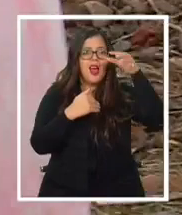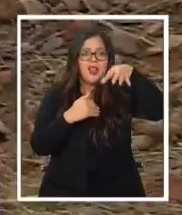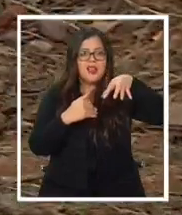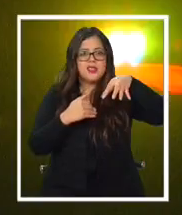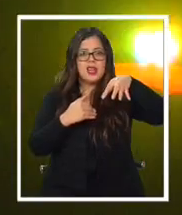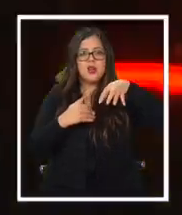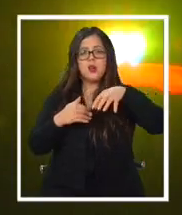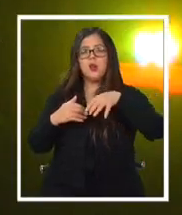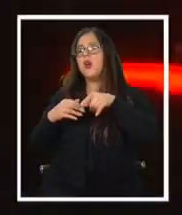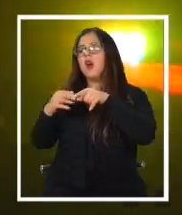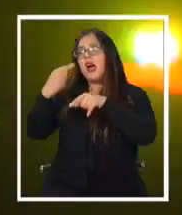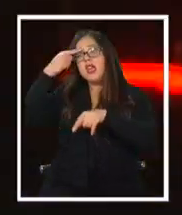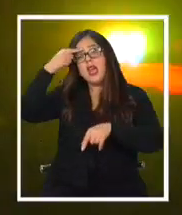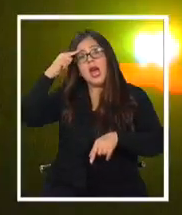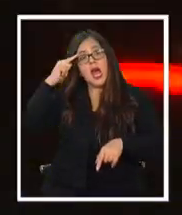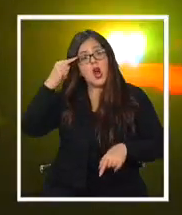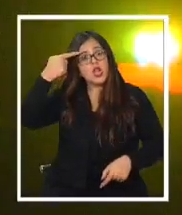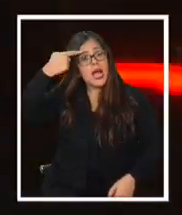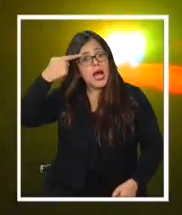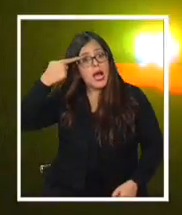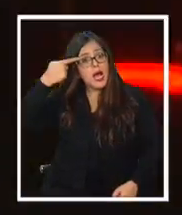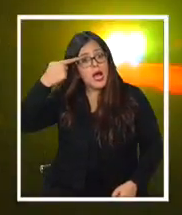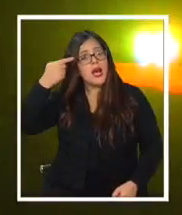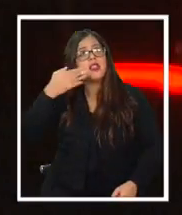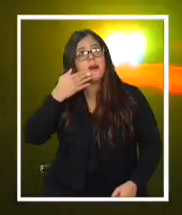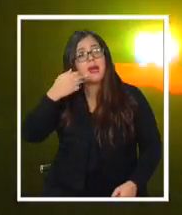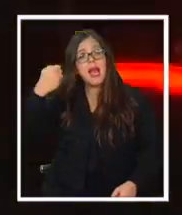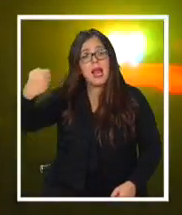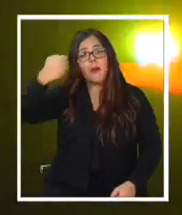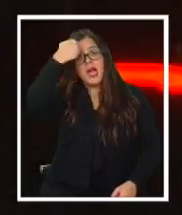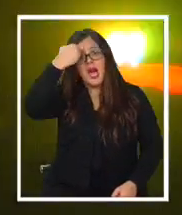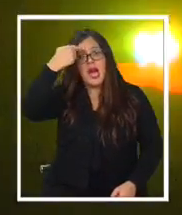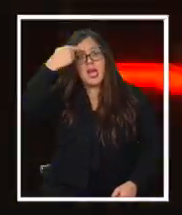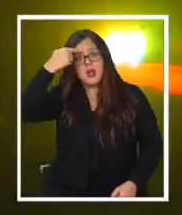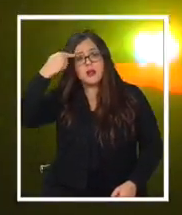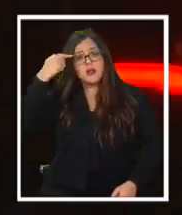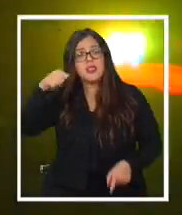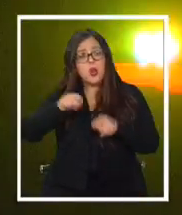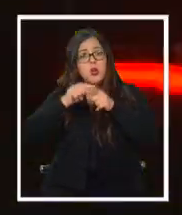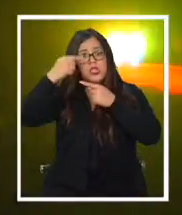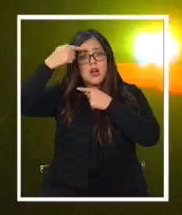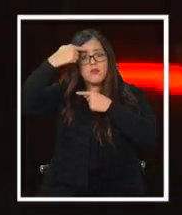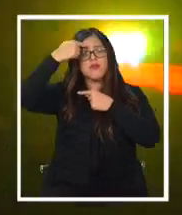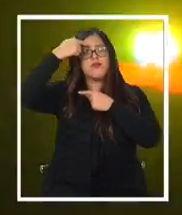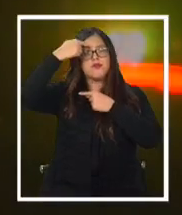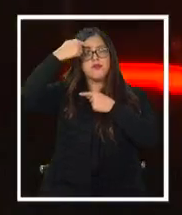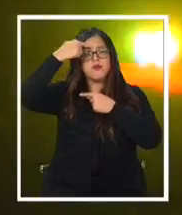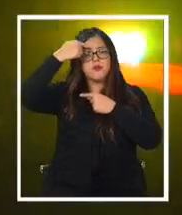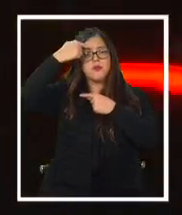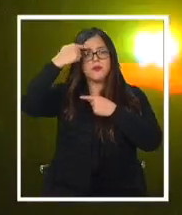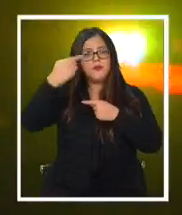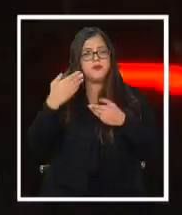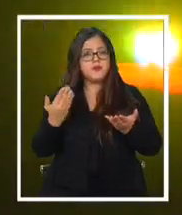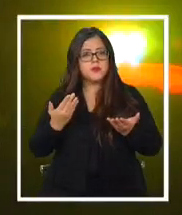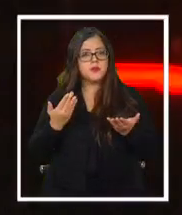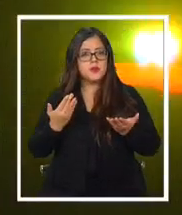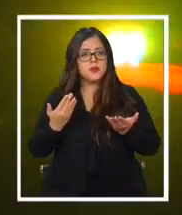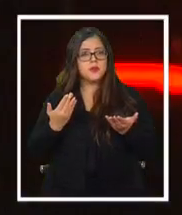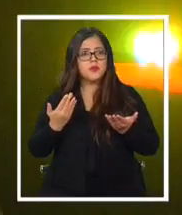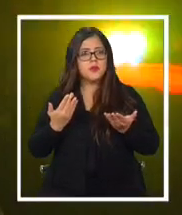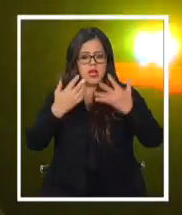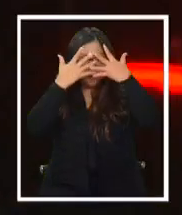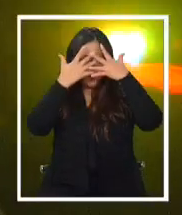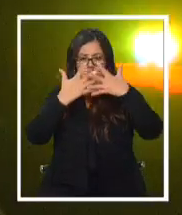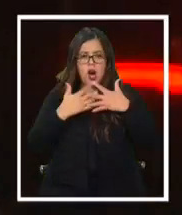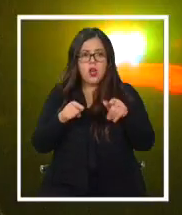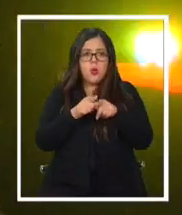tenía una ceja rota e incluso creo que le pegaron aquí porque tenía un dio hacia adentro y estaba todo mojado